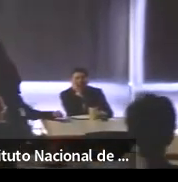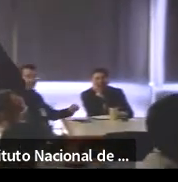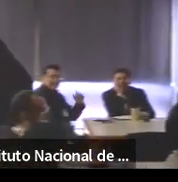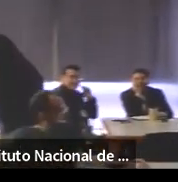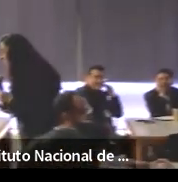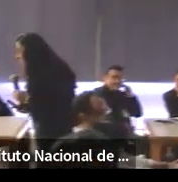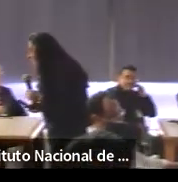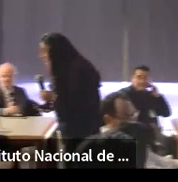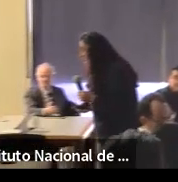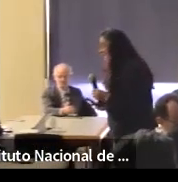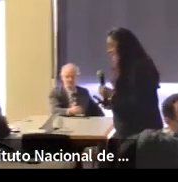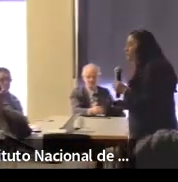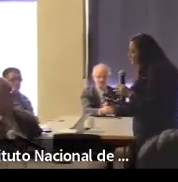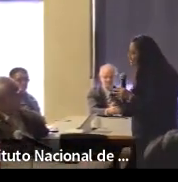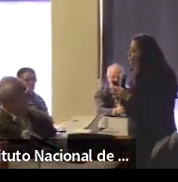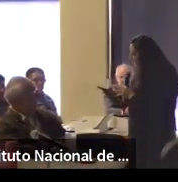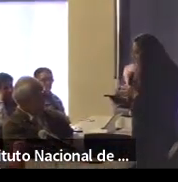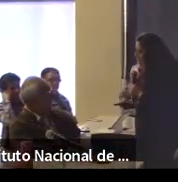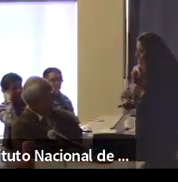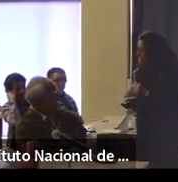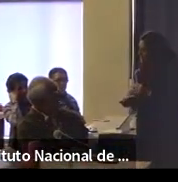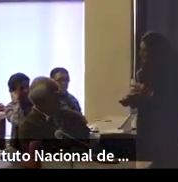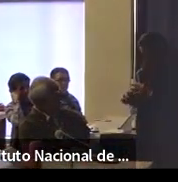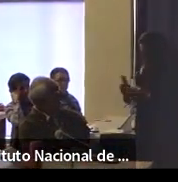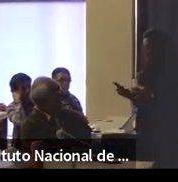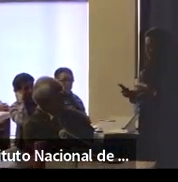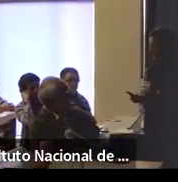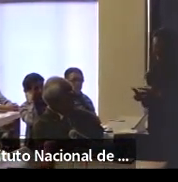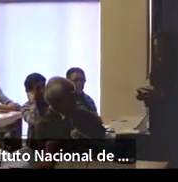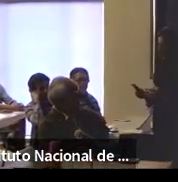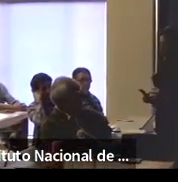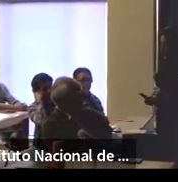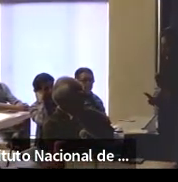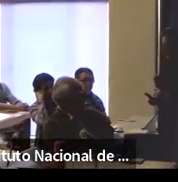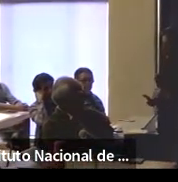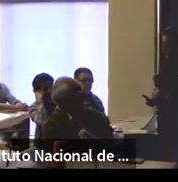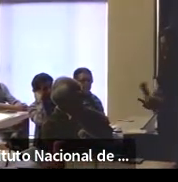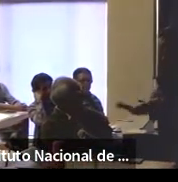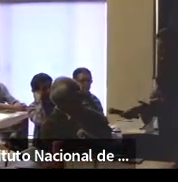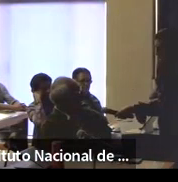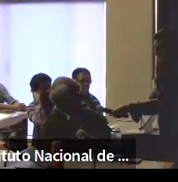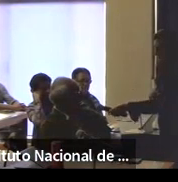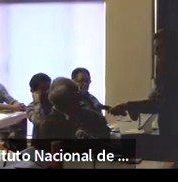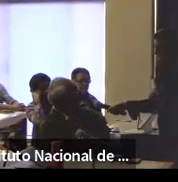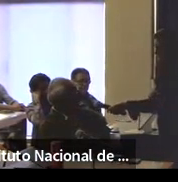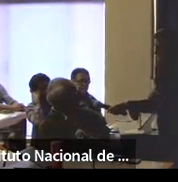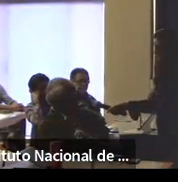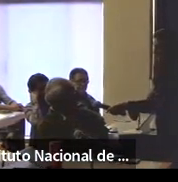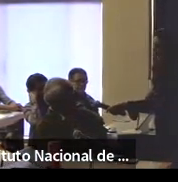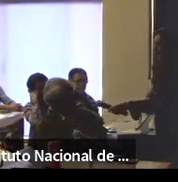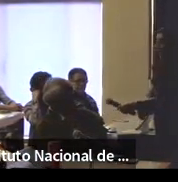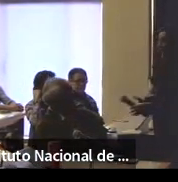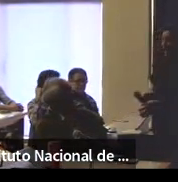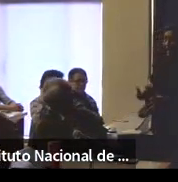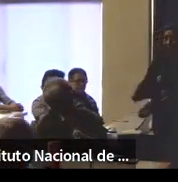qué tiene hijos Ah por qué logra solucionar esos conflictos con sus hijos porque si no me regaña mi